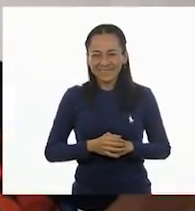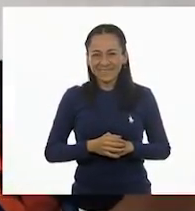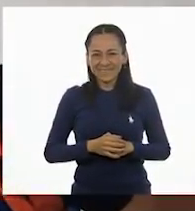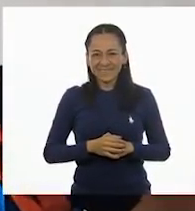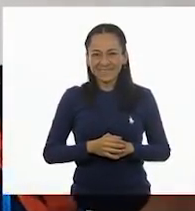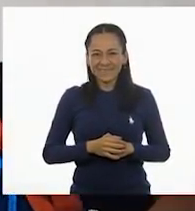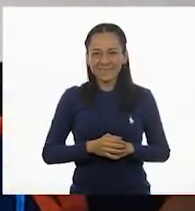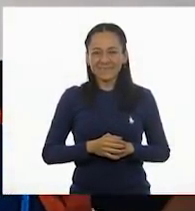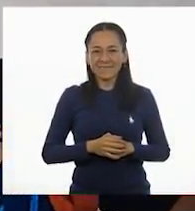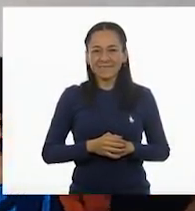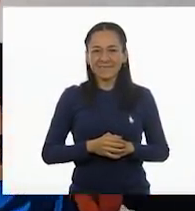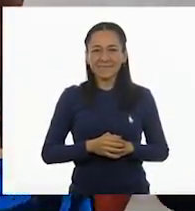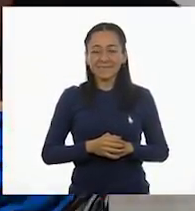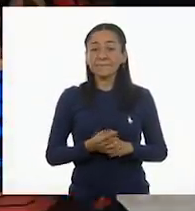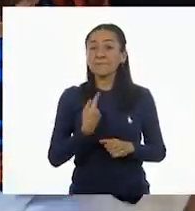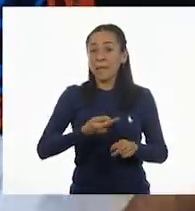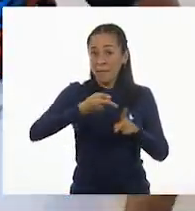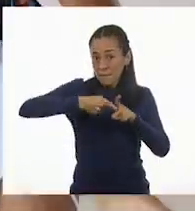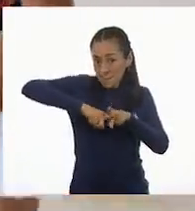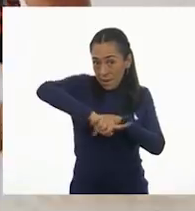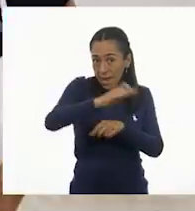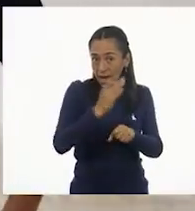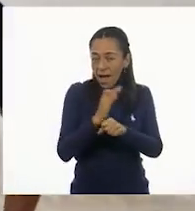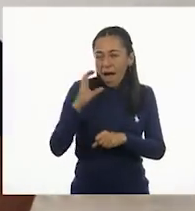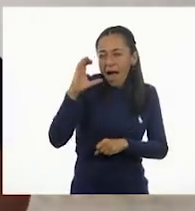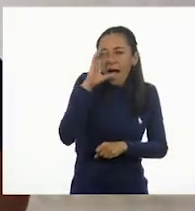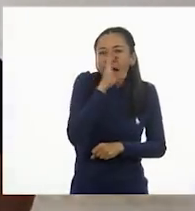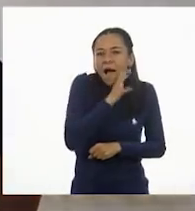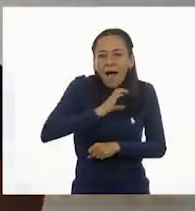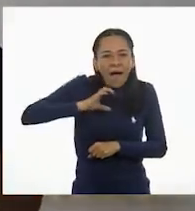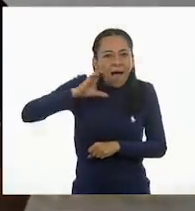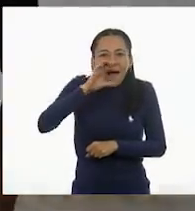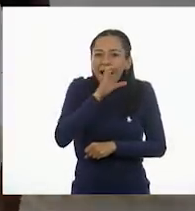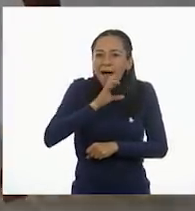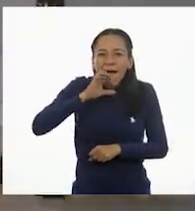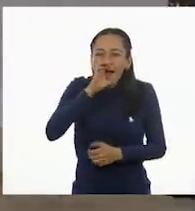¡Empezamos con el calentamiento! ¡Eso dice!